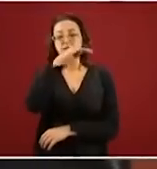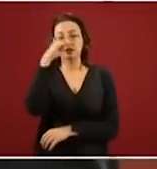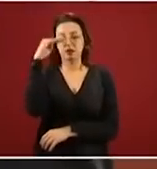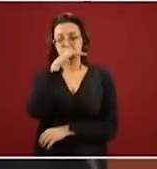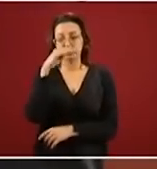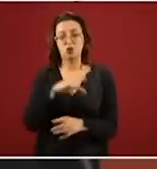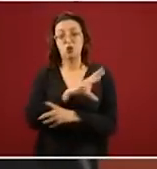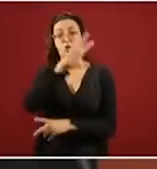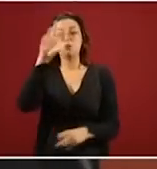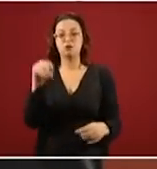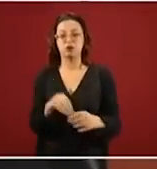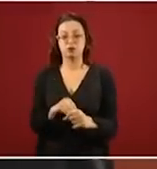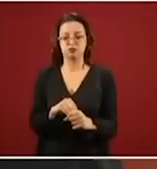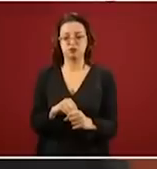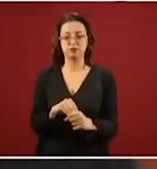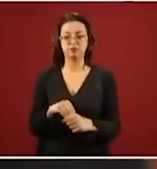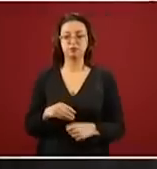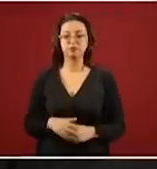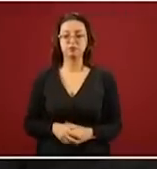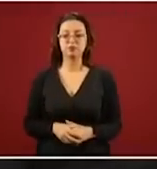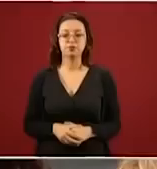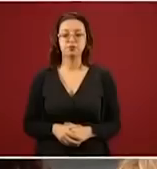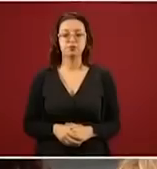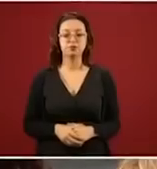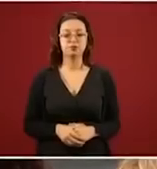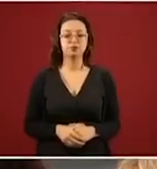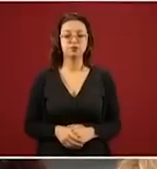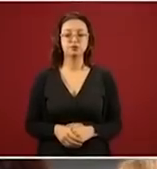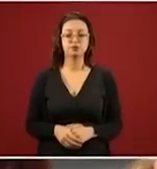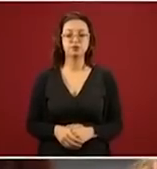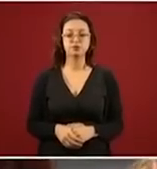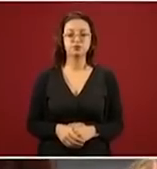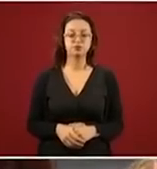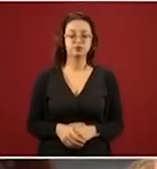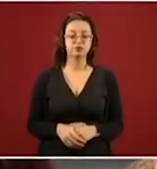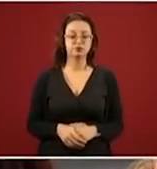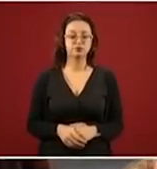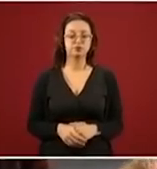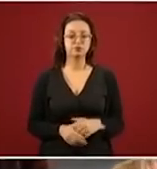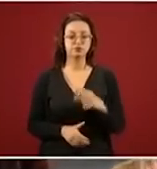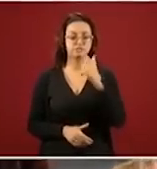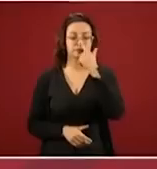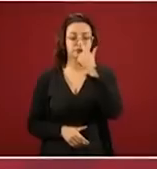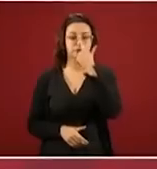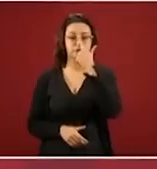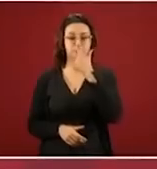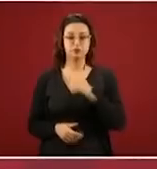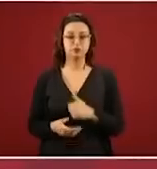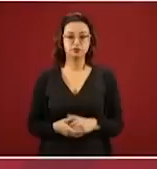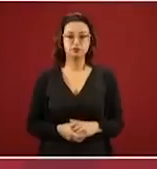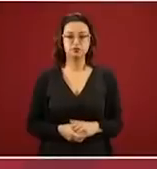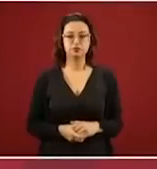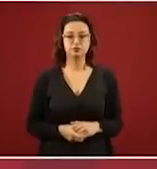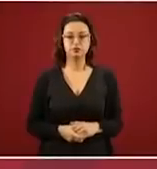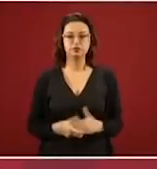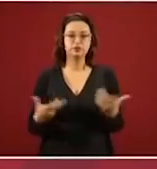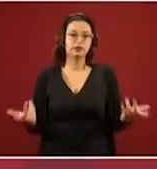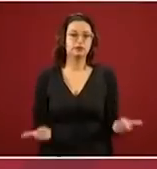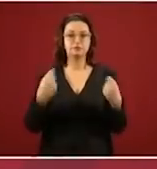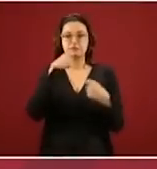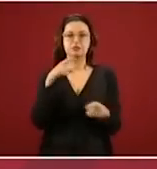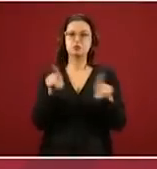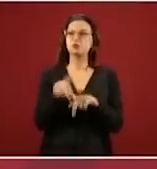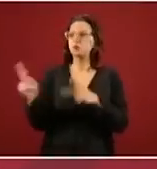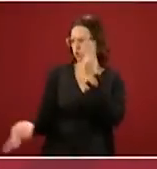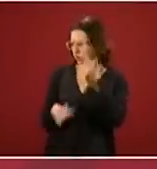medicamentos surge ahí también el cuestionamiento y de dónde va a salir el dinero